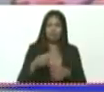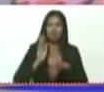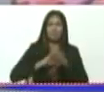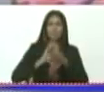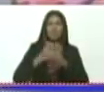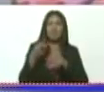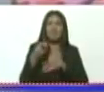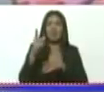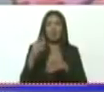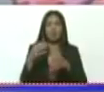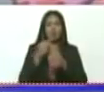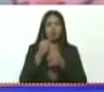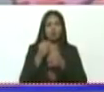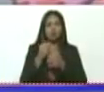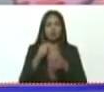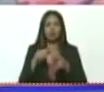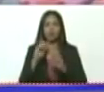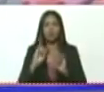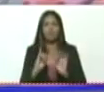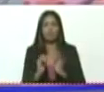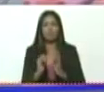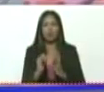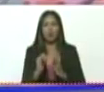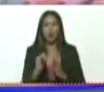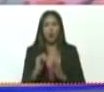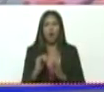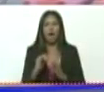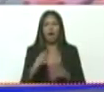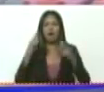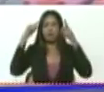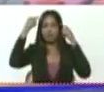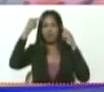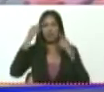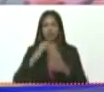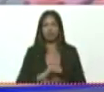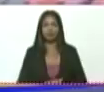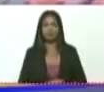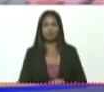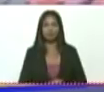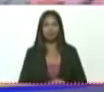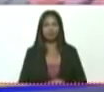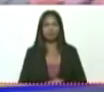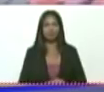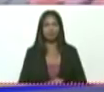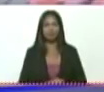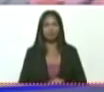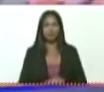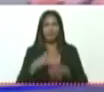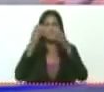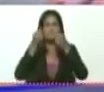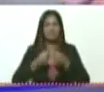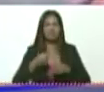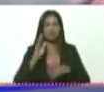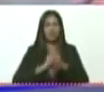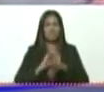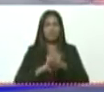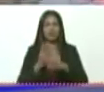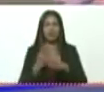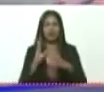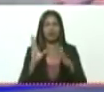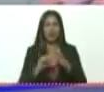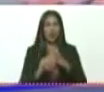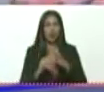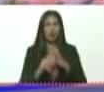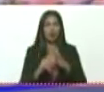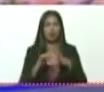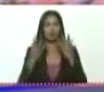de corrupción que le descubrió el comandante Chávez, el exgeneral Baduel. Está preso por haber robado a manos